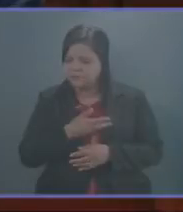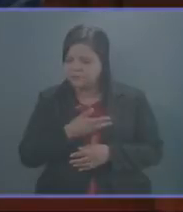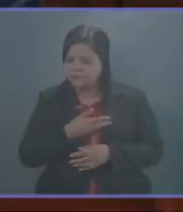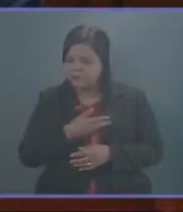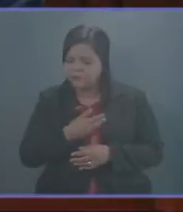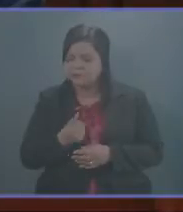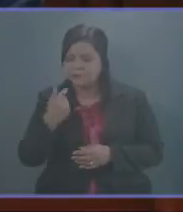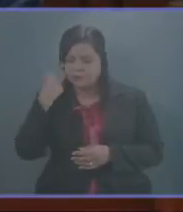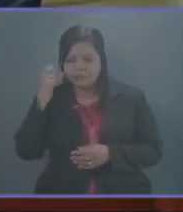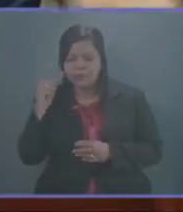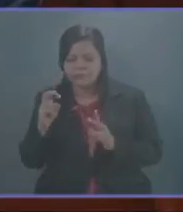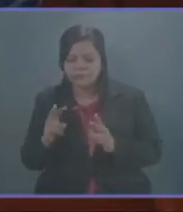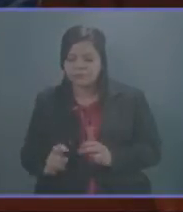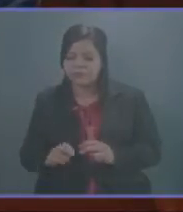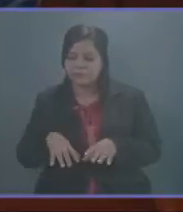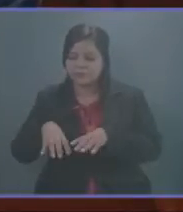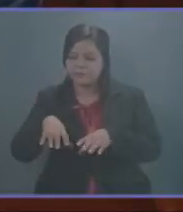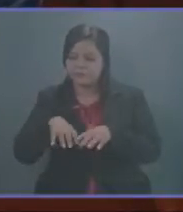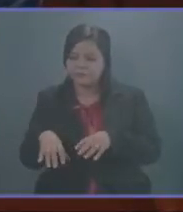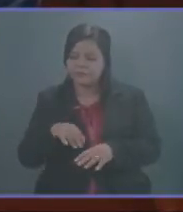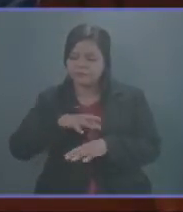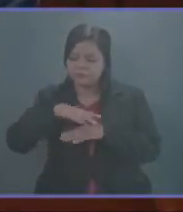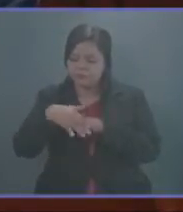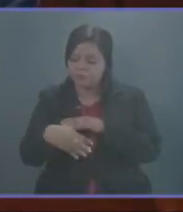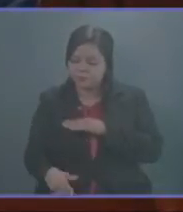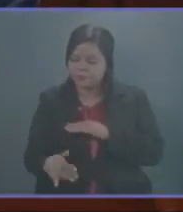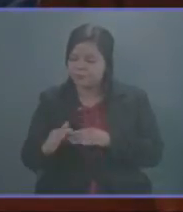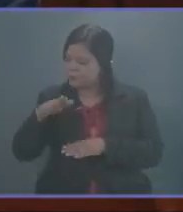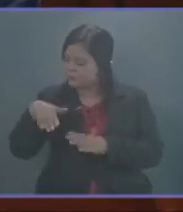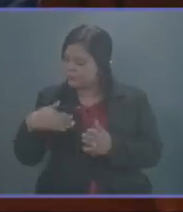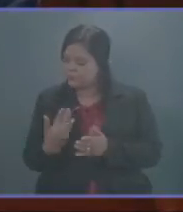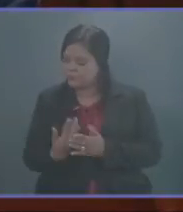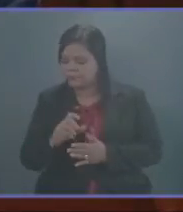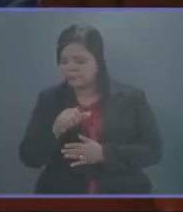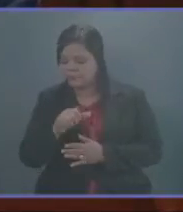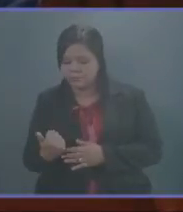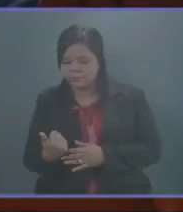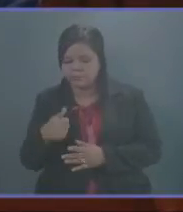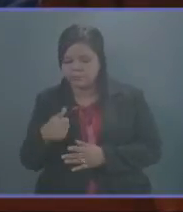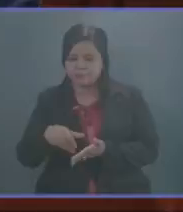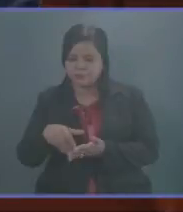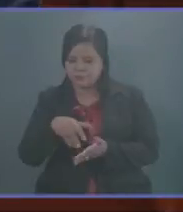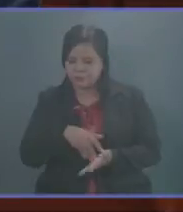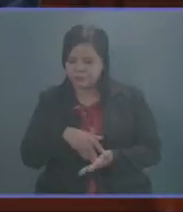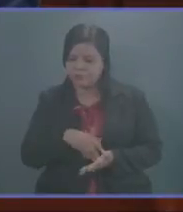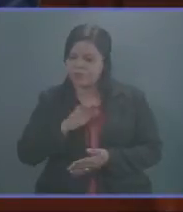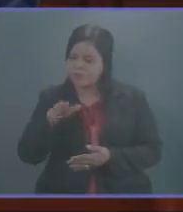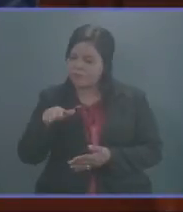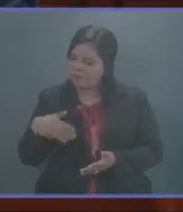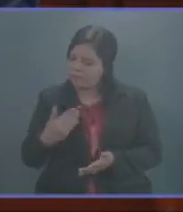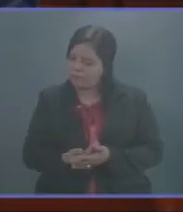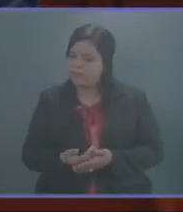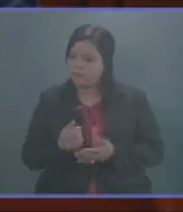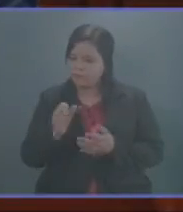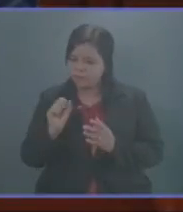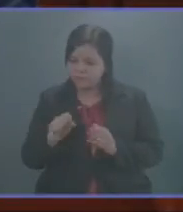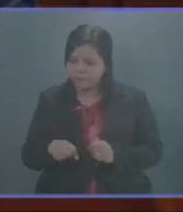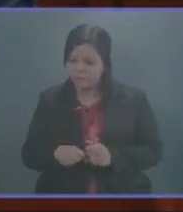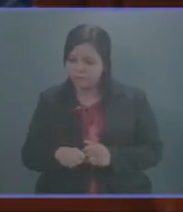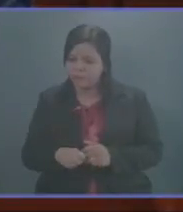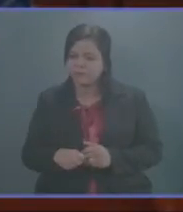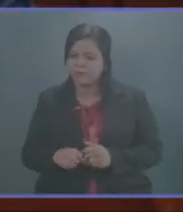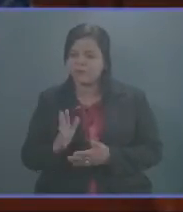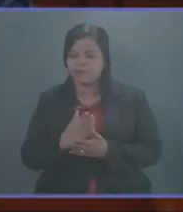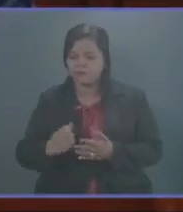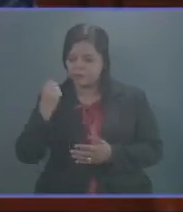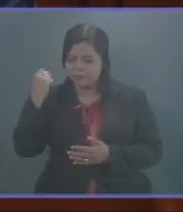delimitación territorial del departamento de Chalatenango y los municipios que colindan con el mismo, con el objetivo de que dicha limitación se convierta en un instrumento esencial